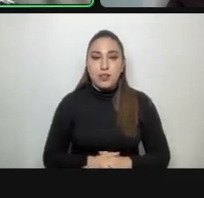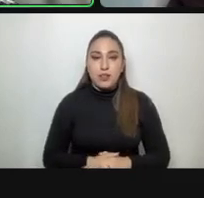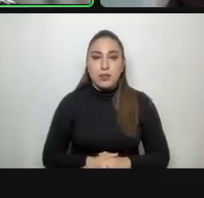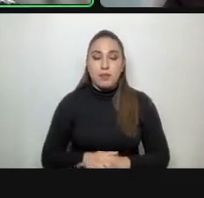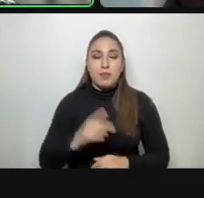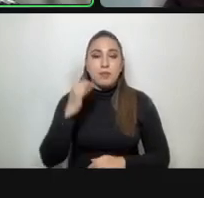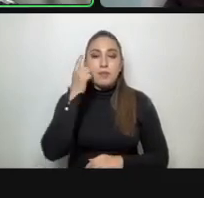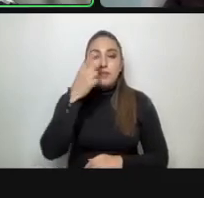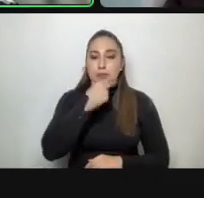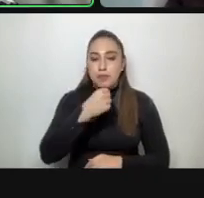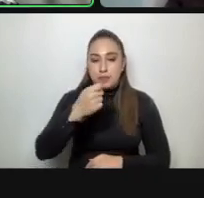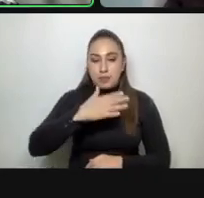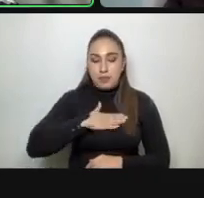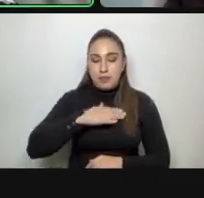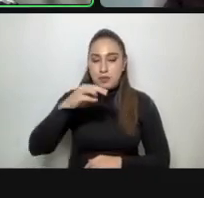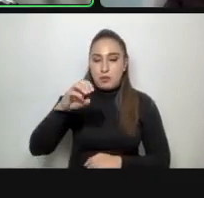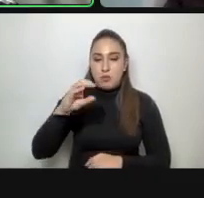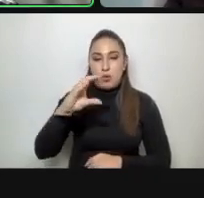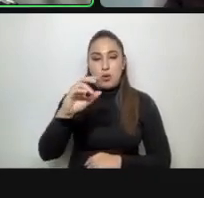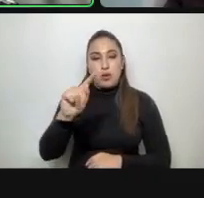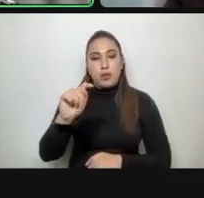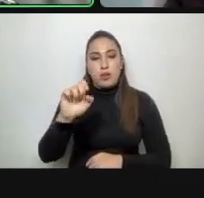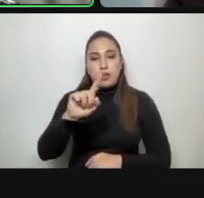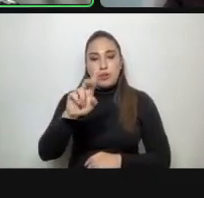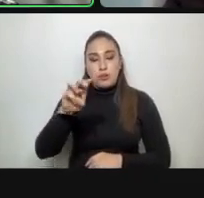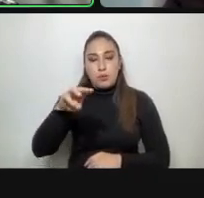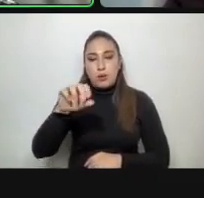Diputado Cristian Moctezuma González, presente.